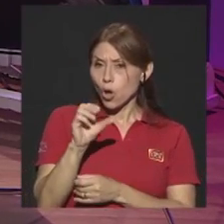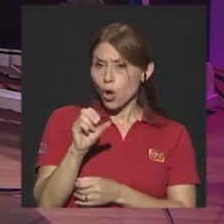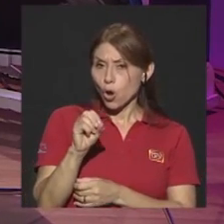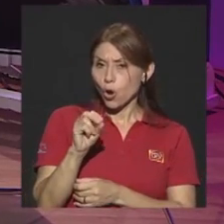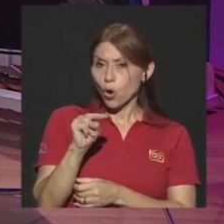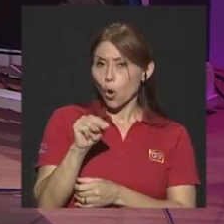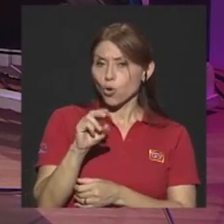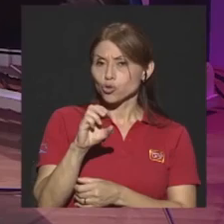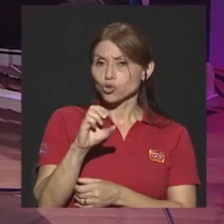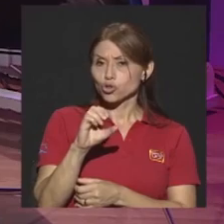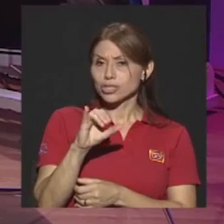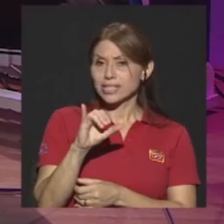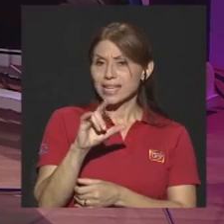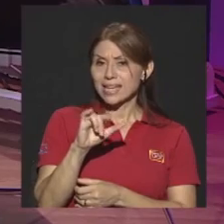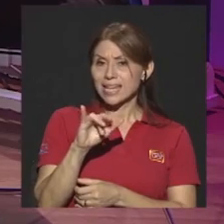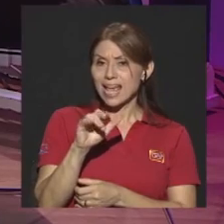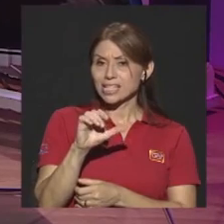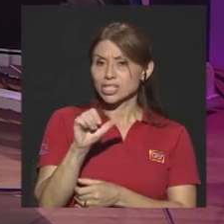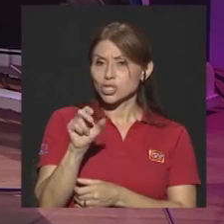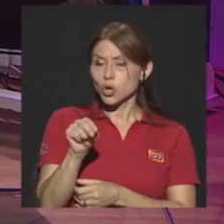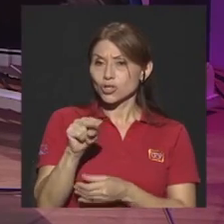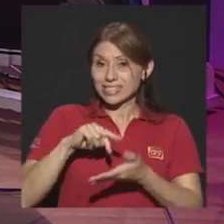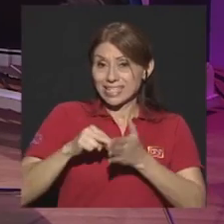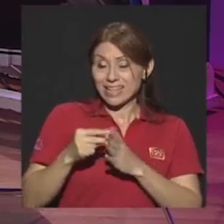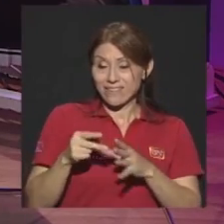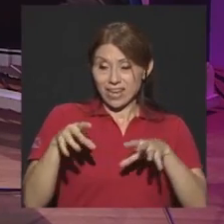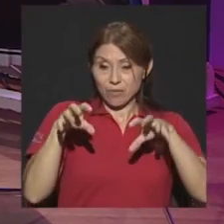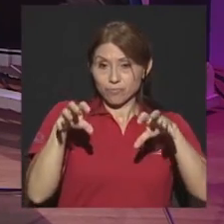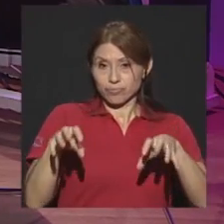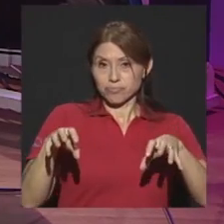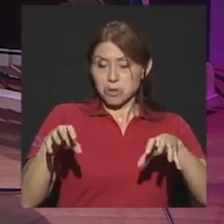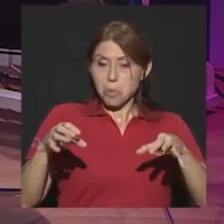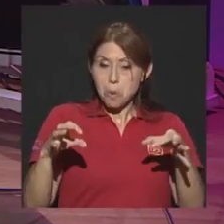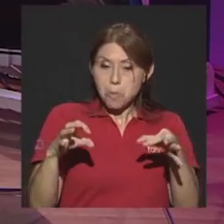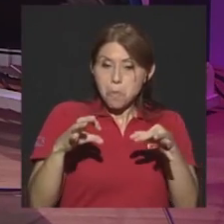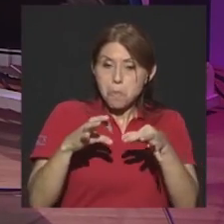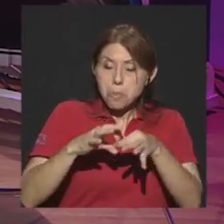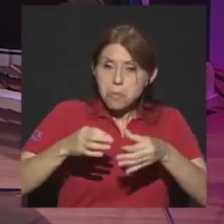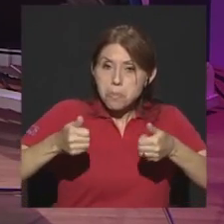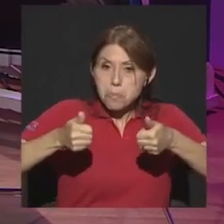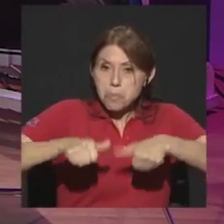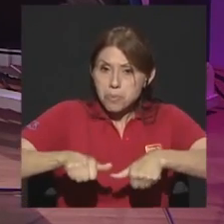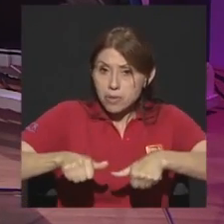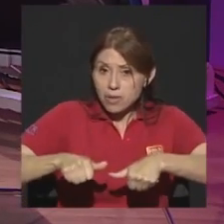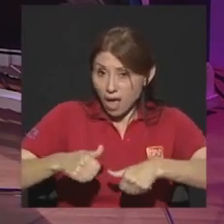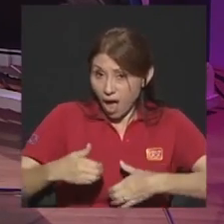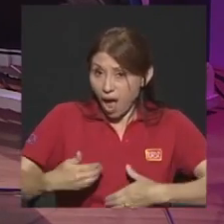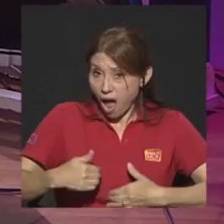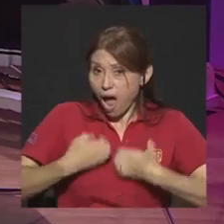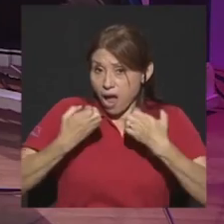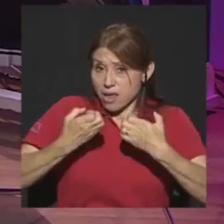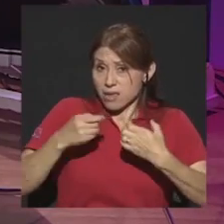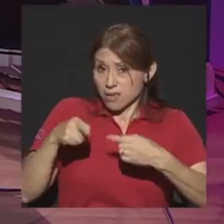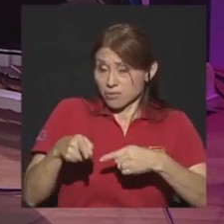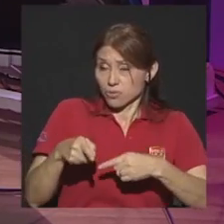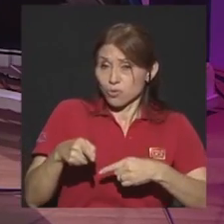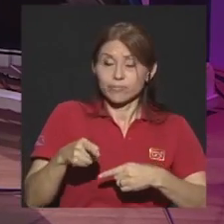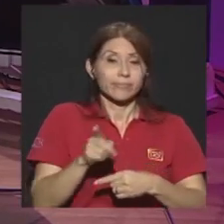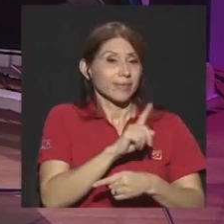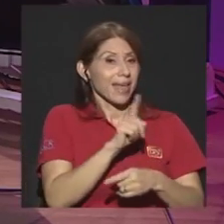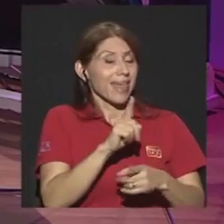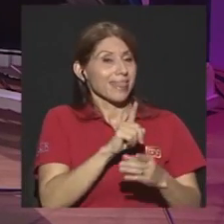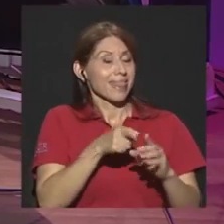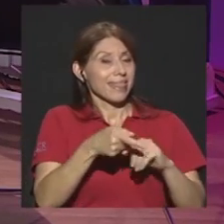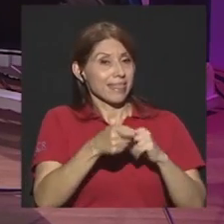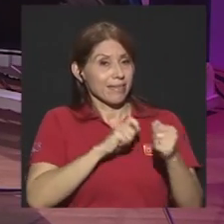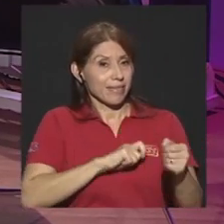este tipo de casos? En el caso de los delitos de violencia sexual están excluidos de los procesos de